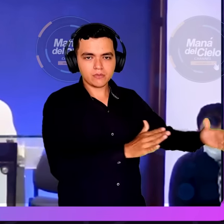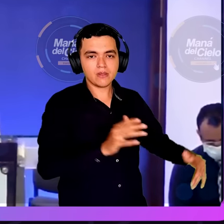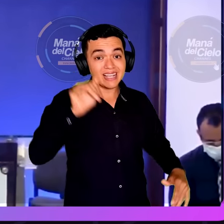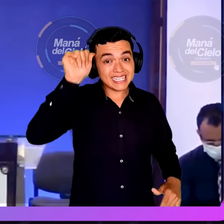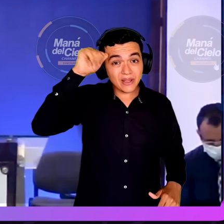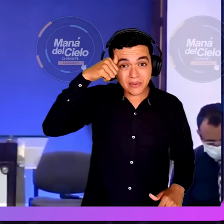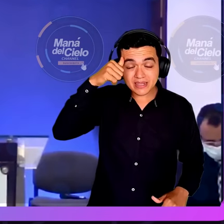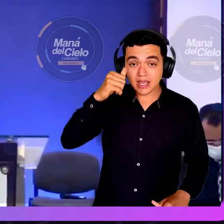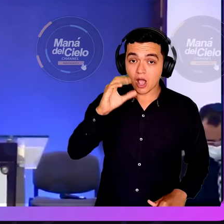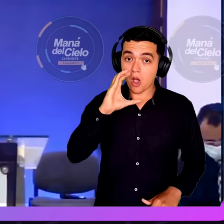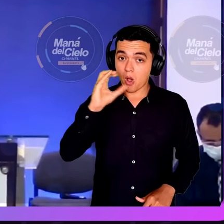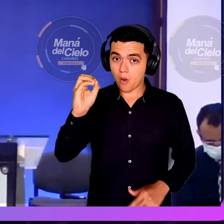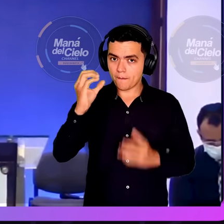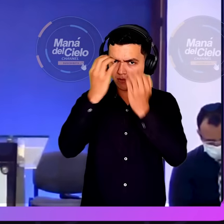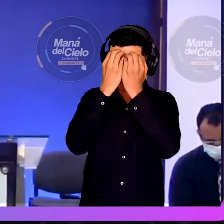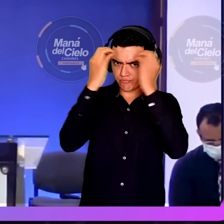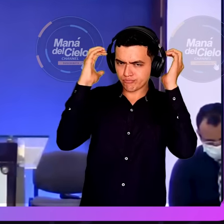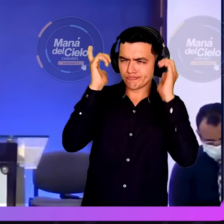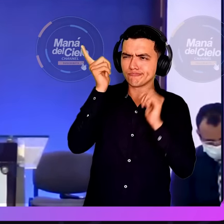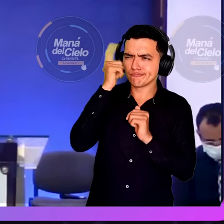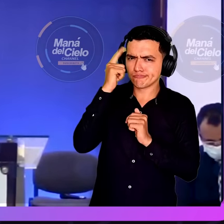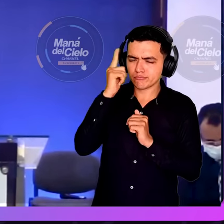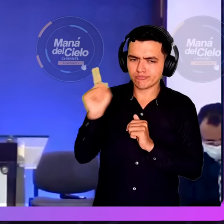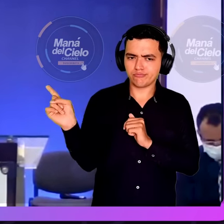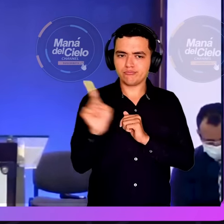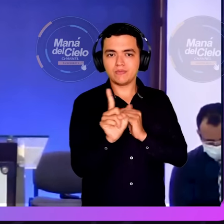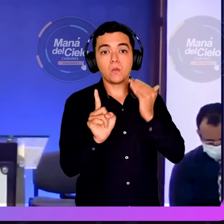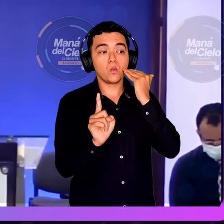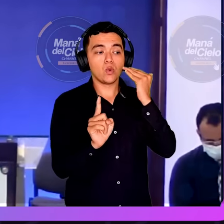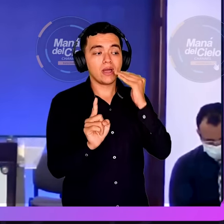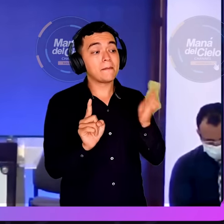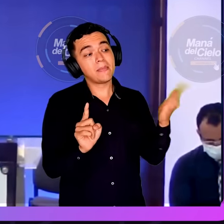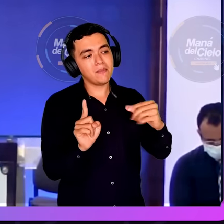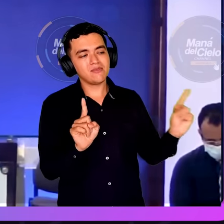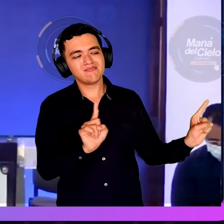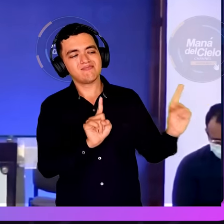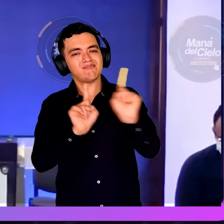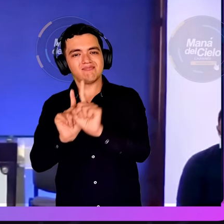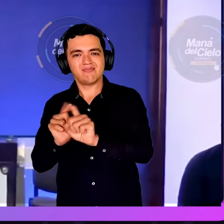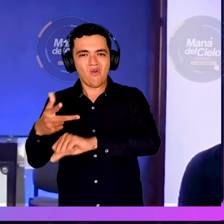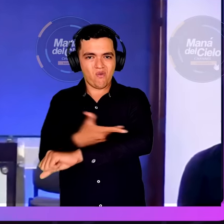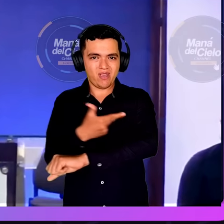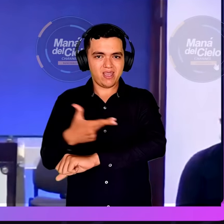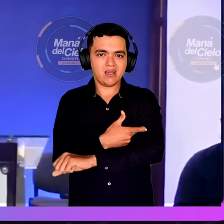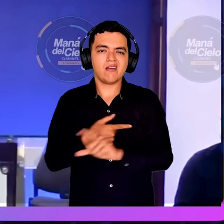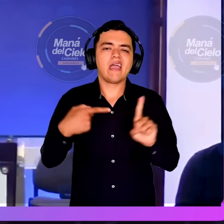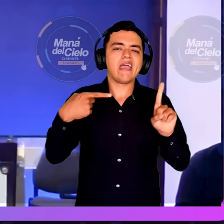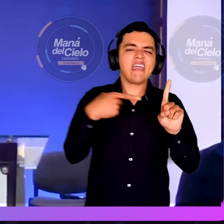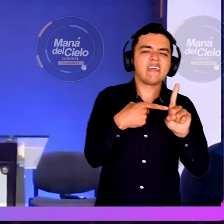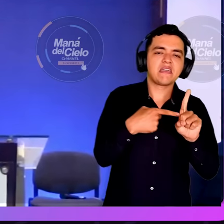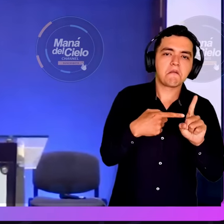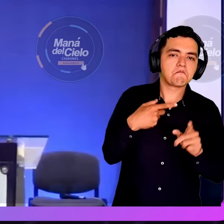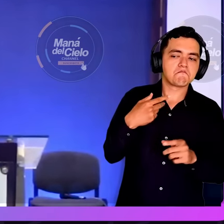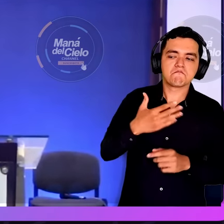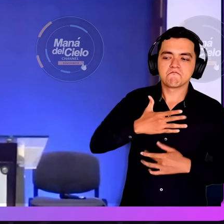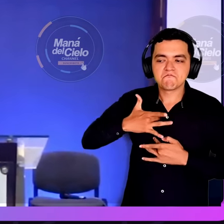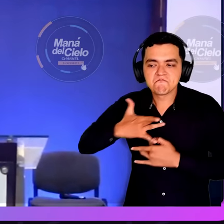¿Cómo está nuestra vida íntegra? A ver, porque es que esta mujer aquí estaba aparentándole.